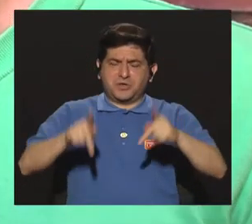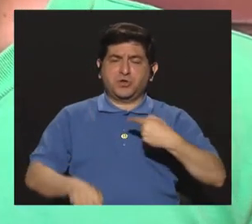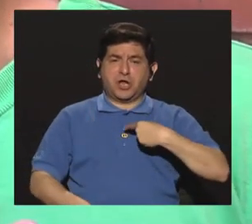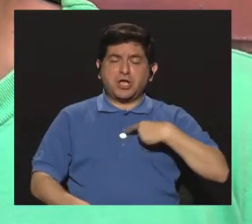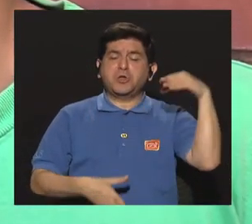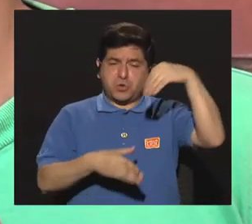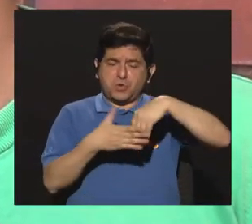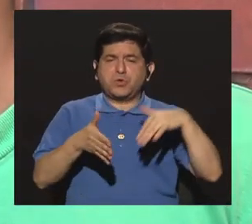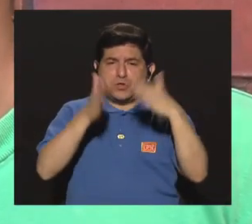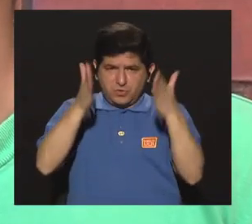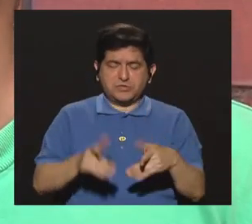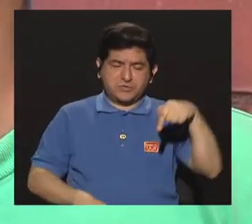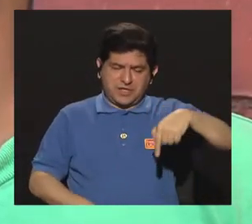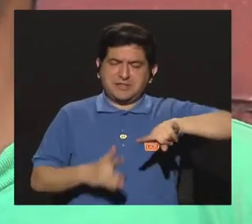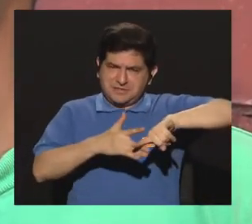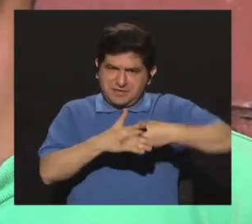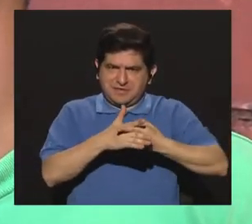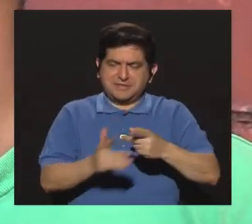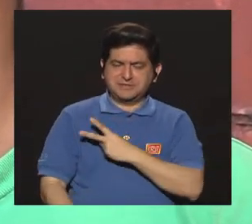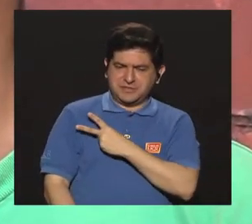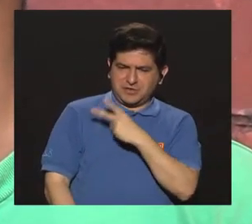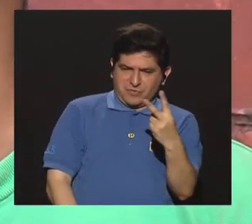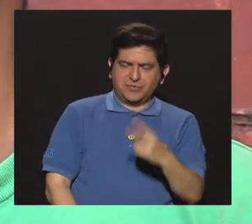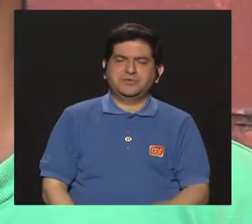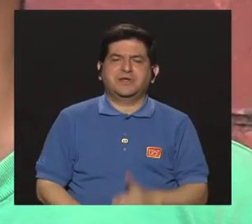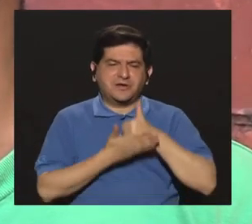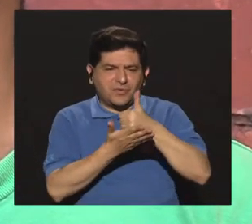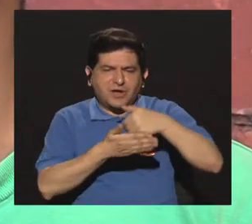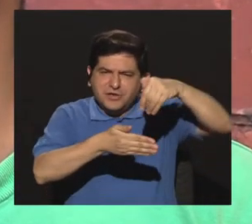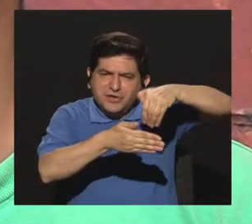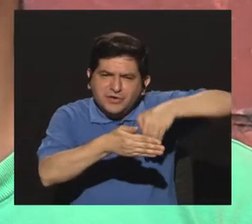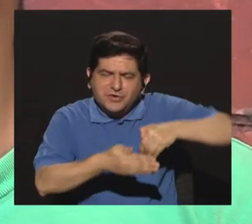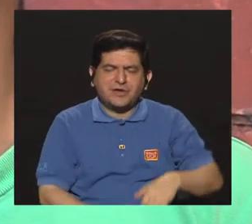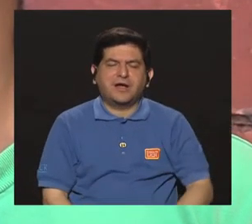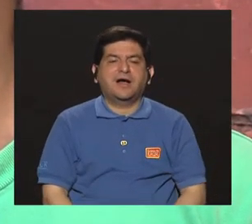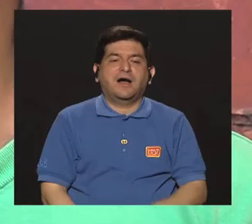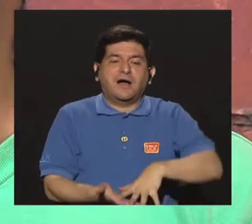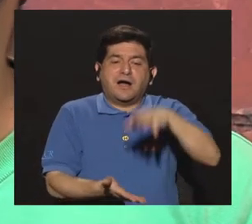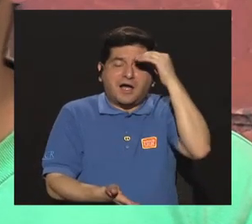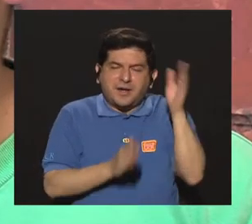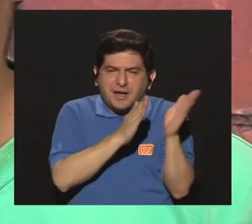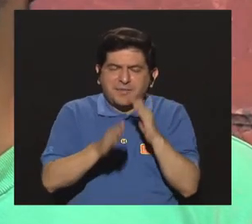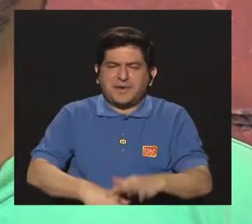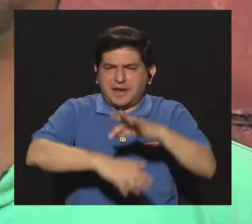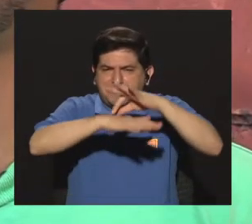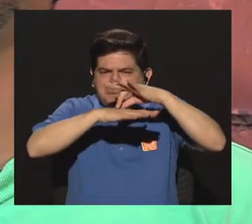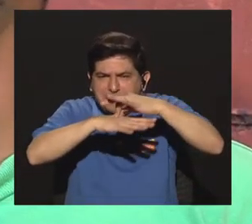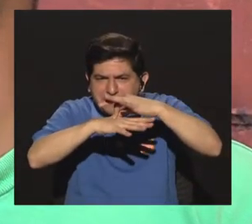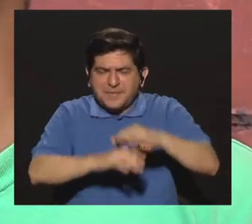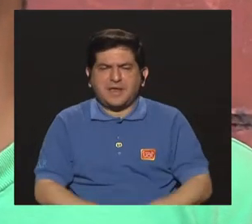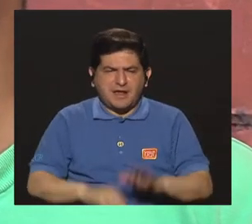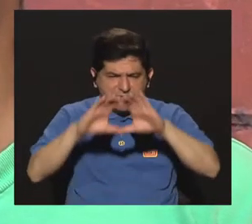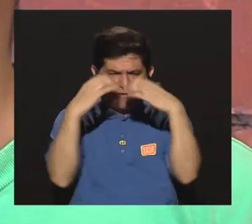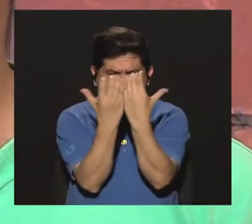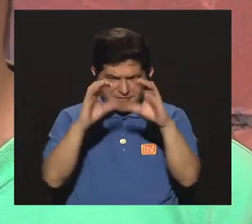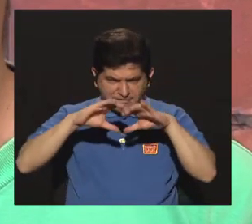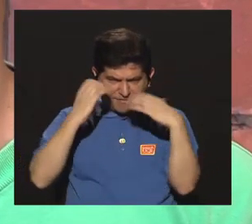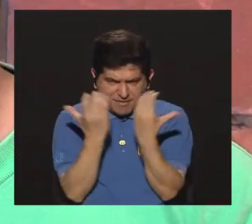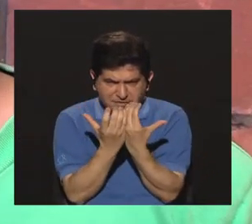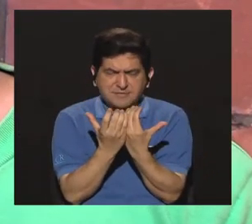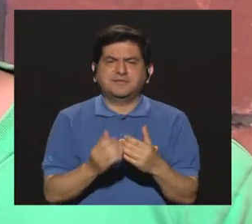personas si me incluyo como estudiante yo empecé aquí siendo voluntario de la colección aprendiendo a preparar pieles a catalogar las